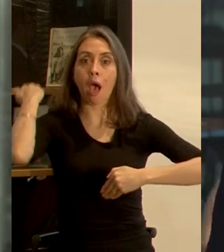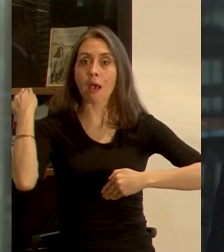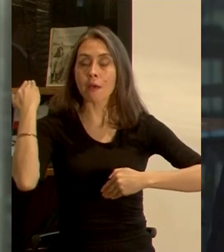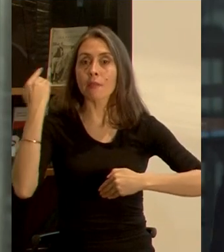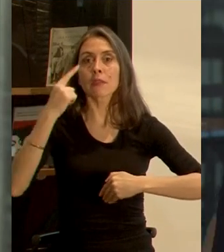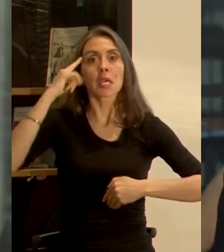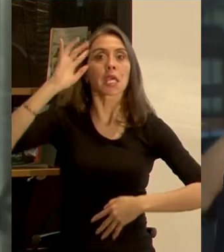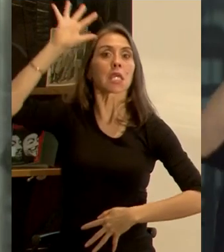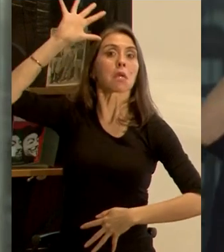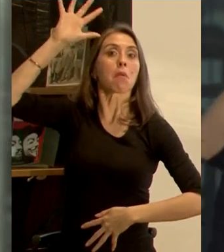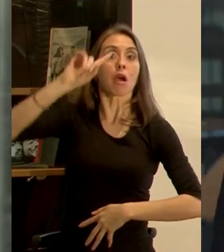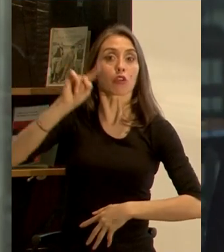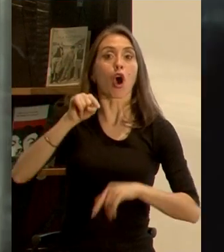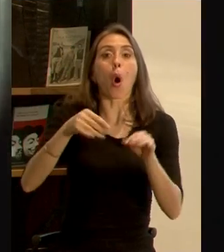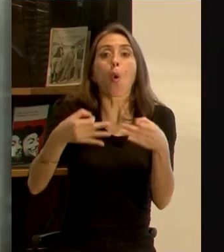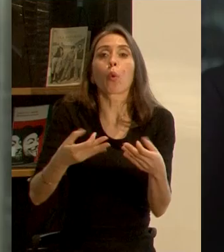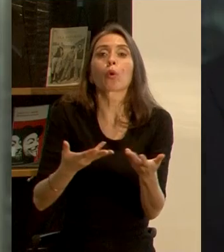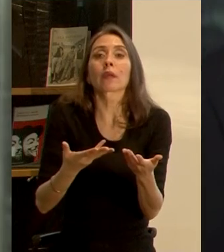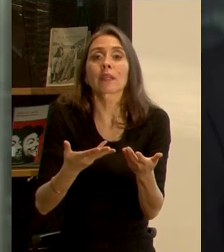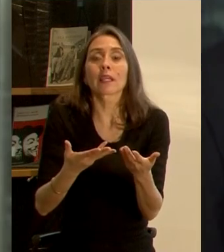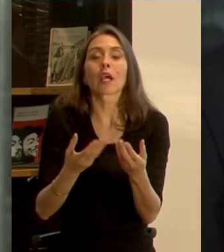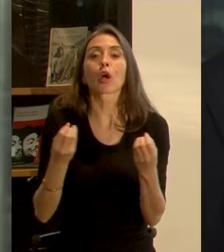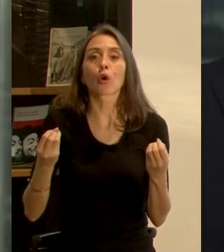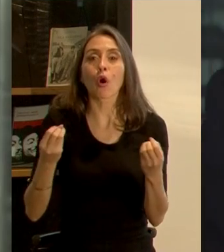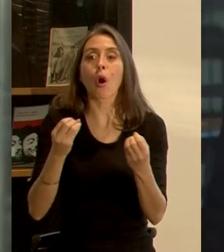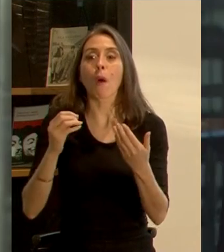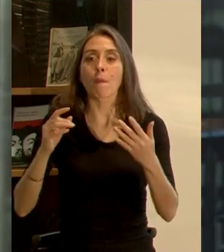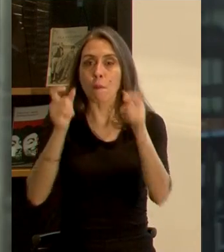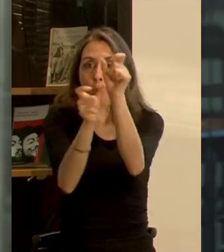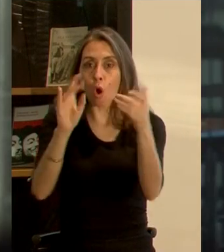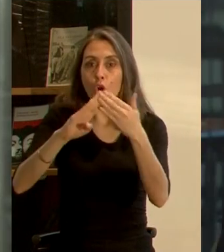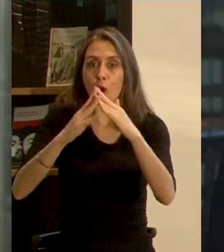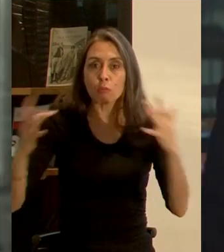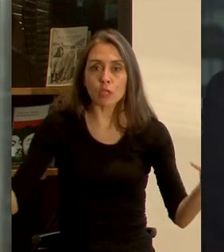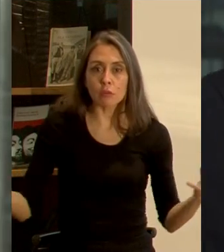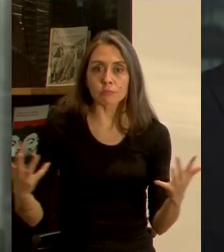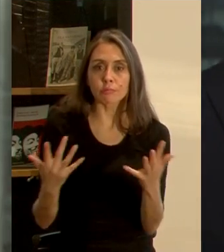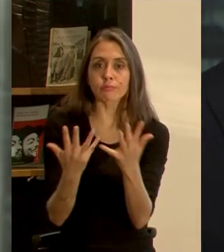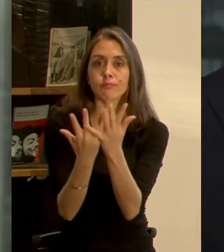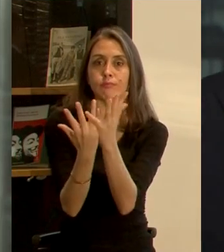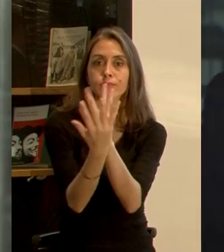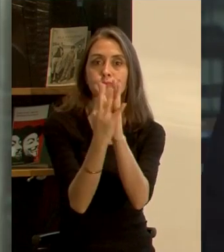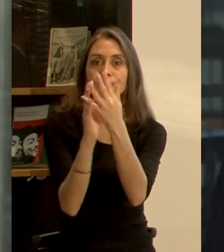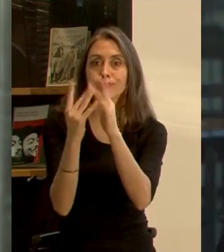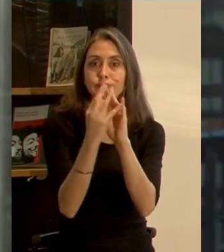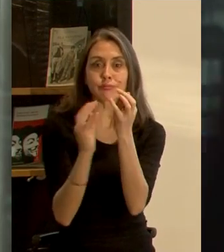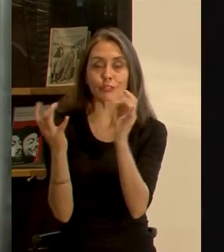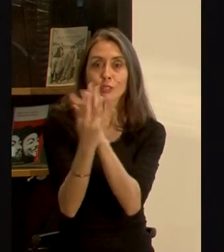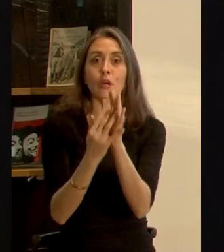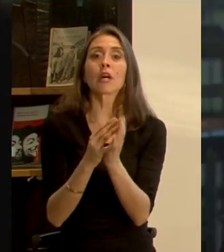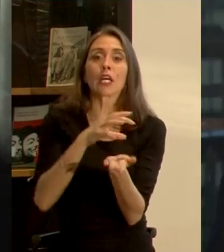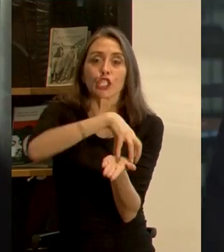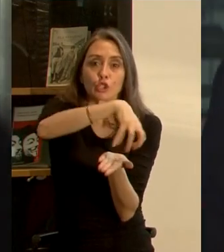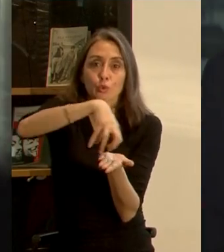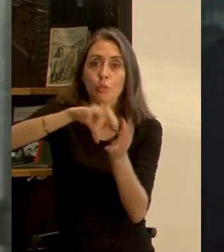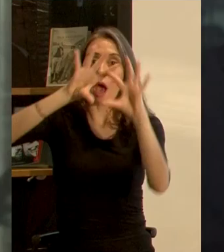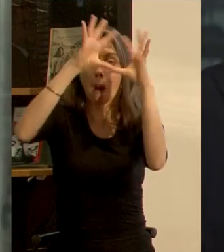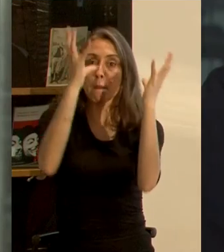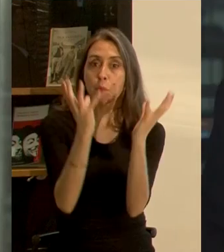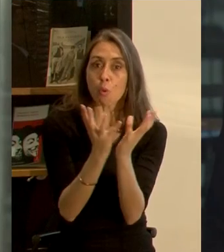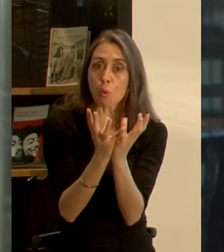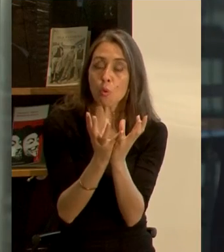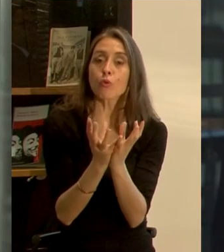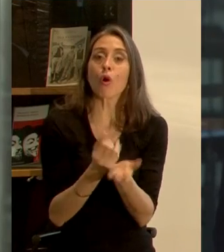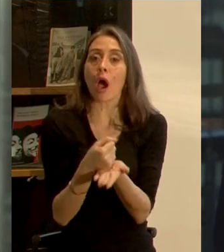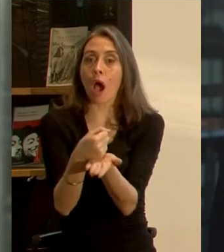habíamos imaginado, que tiene que ver justamente con la articulación de la comunidad, y no tengo ninguna duda que las ciudades en el planeta han colaborado también